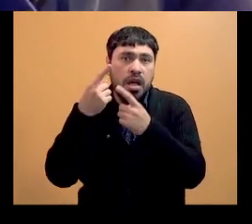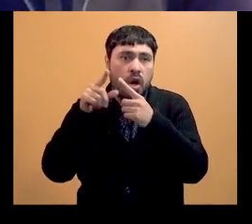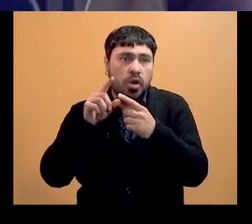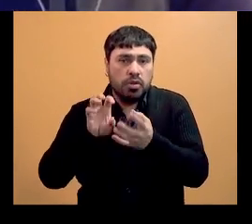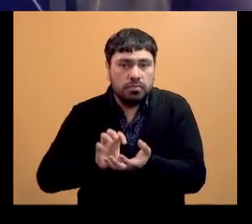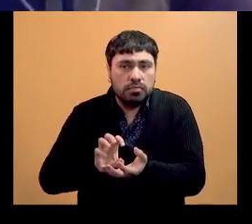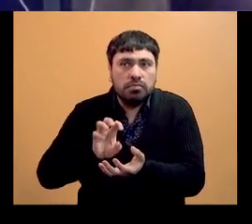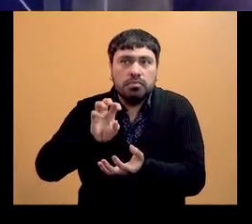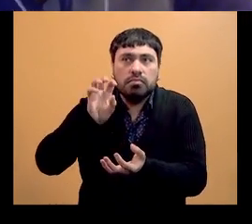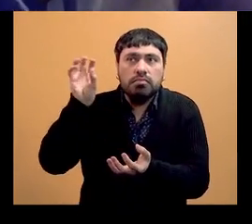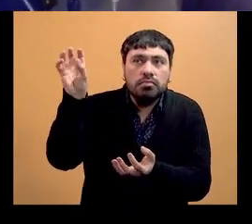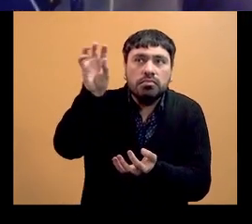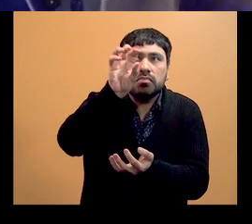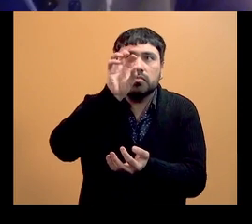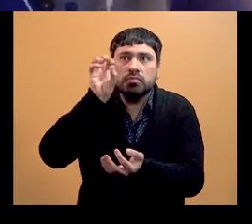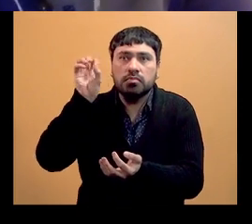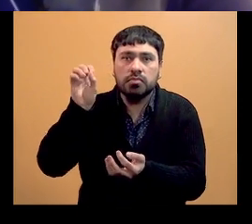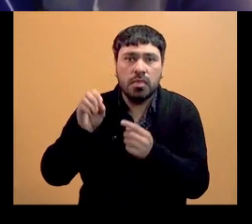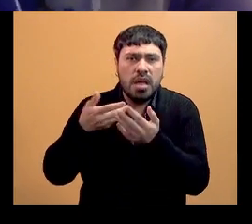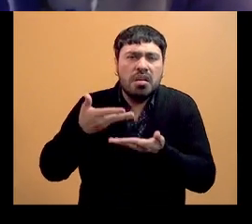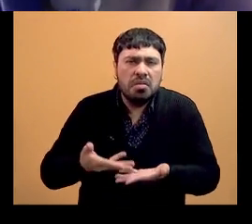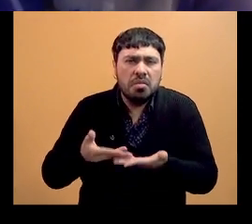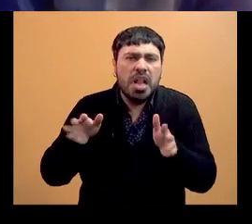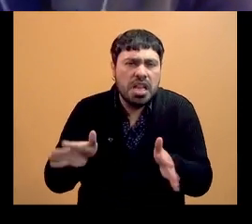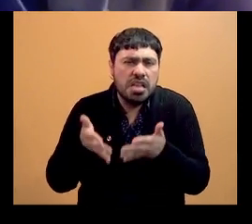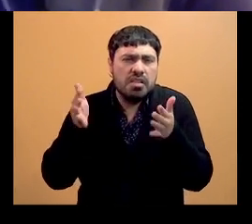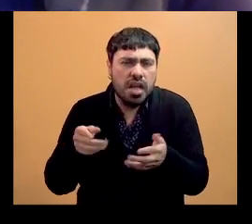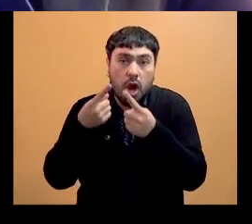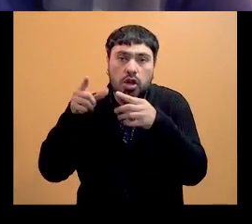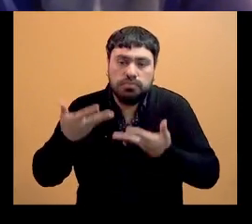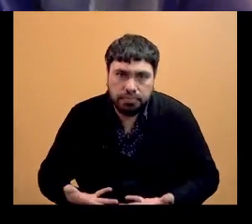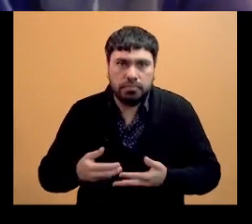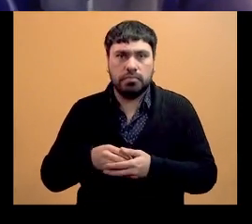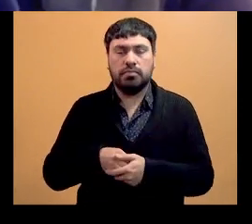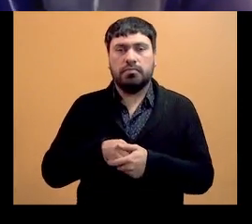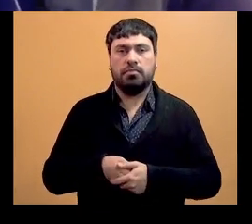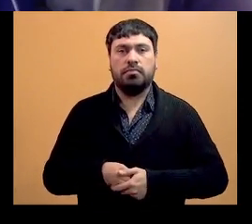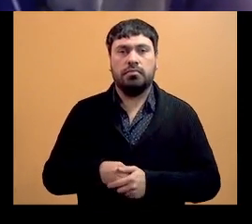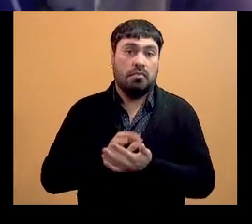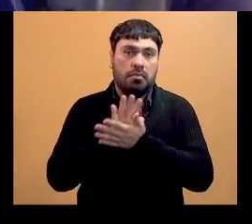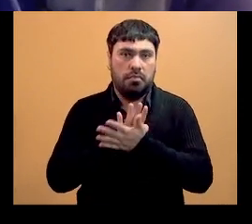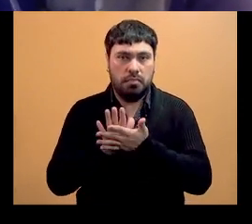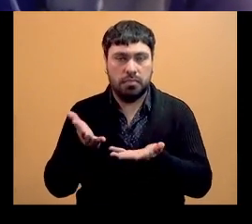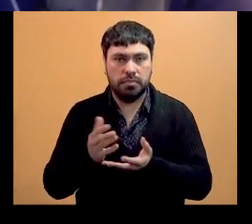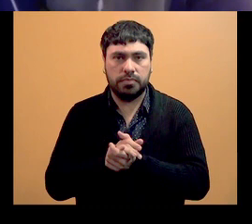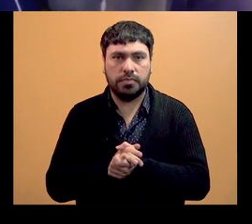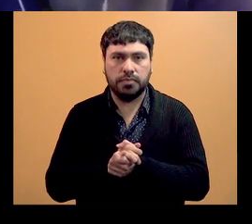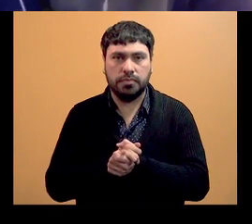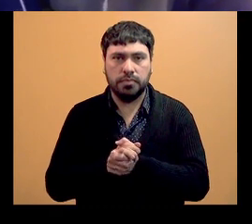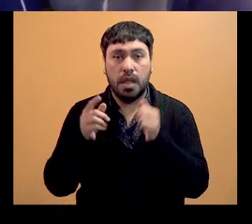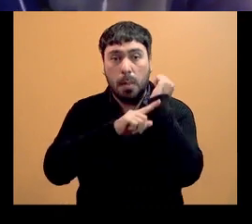algunas toneladas, de hecho. Y la verdad es que dentro del concepto de basura espacial consideramos absolutamente todo. Y puede eso incluso